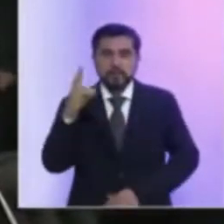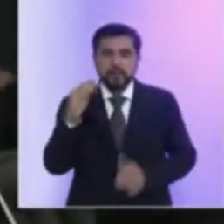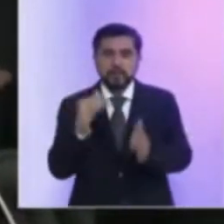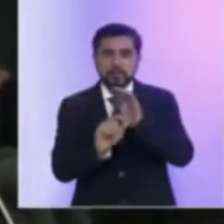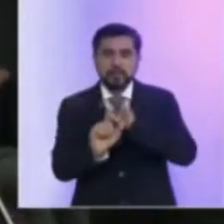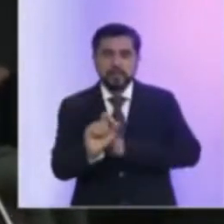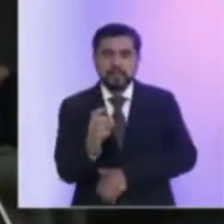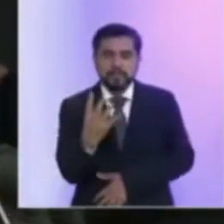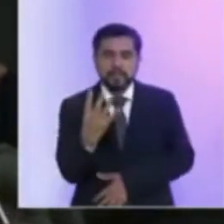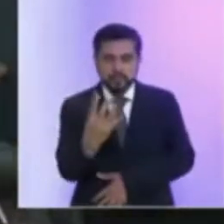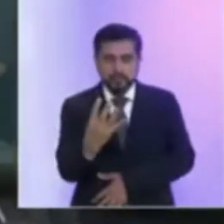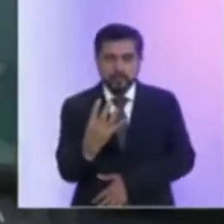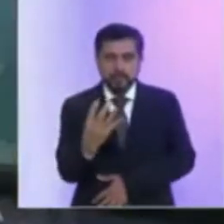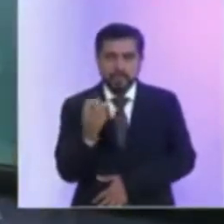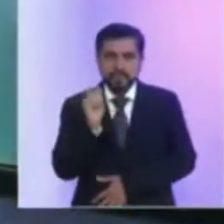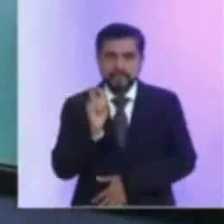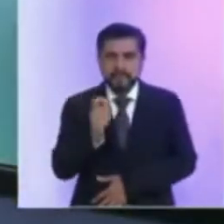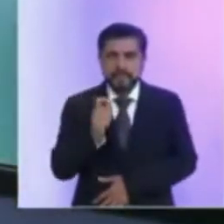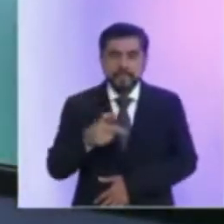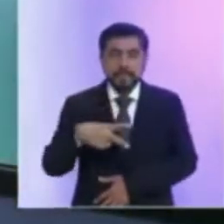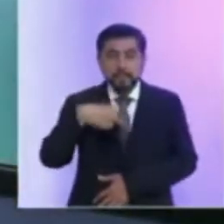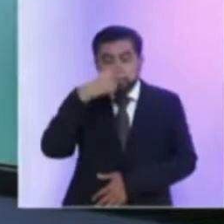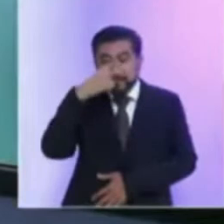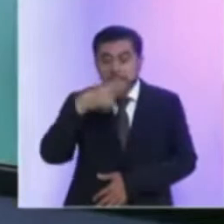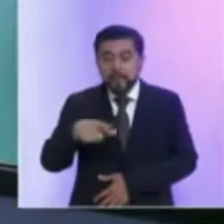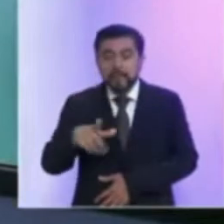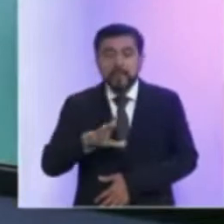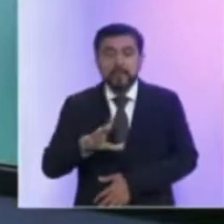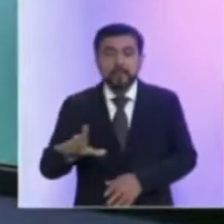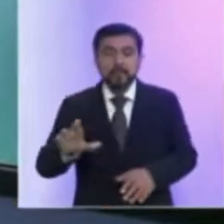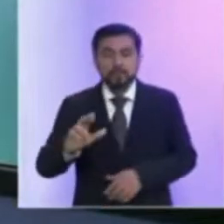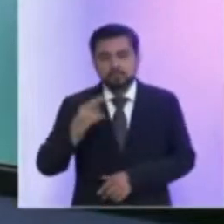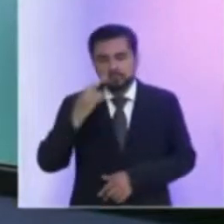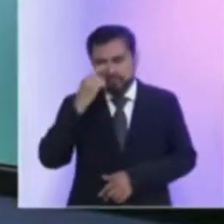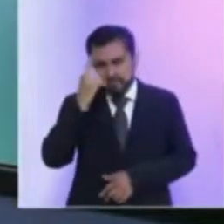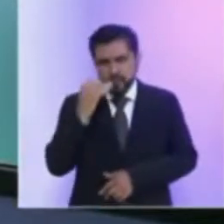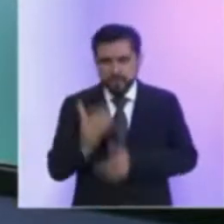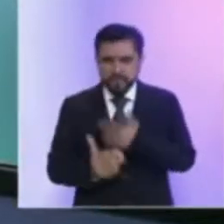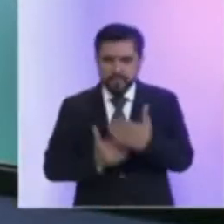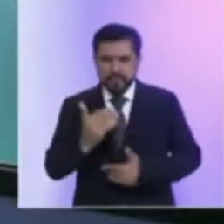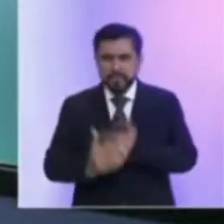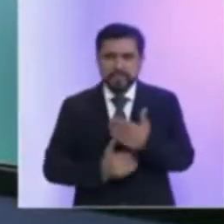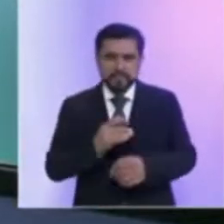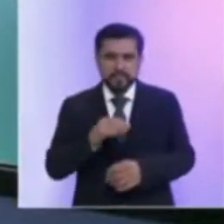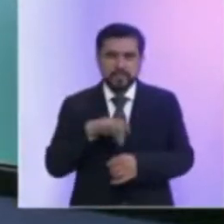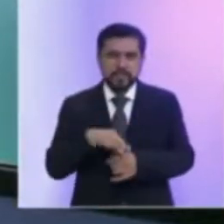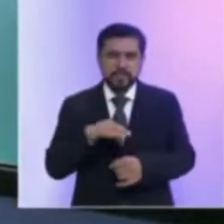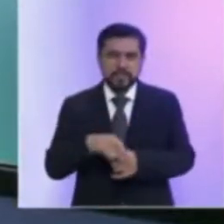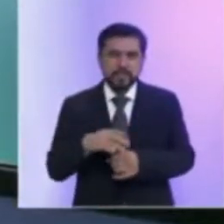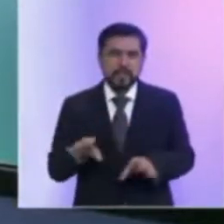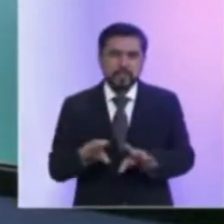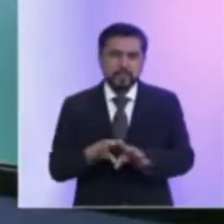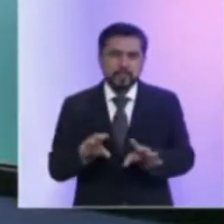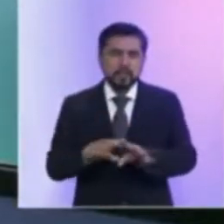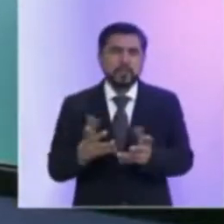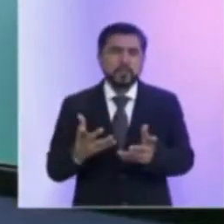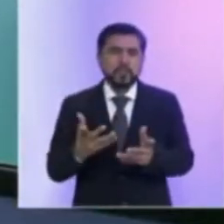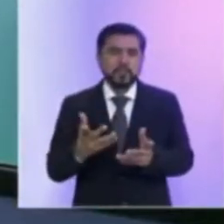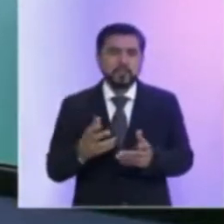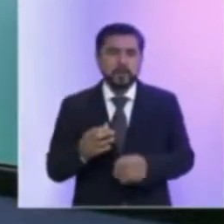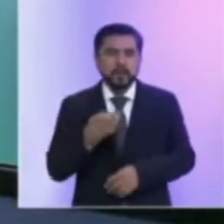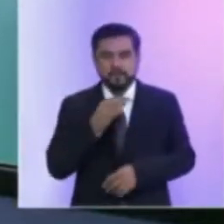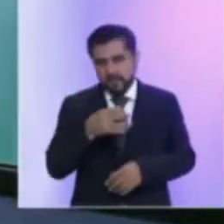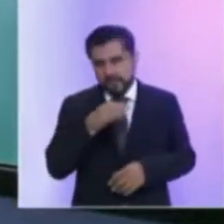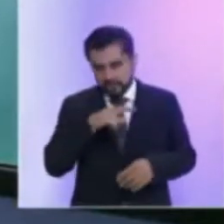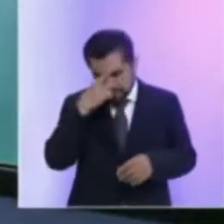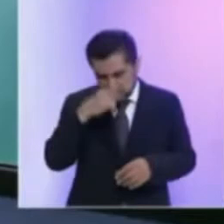2024 México celebró este proceso electoral reconocido porque